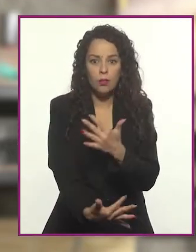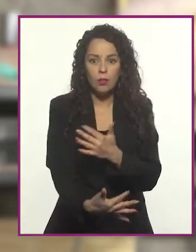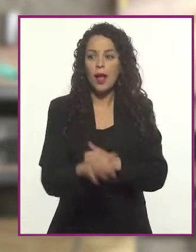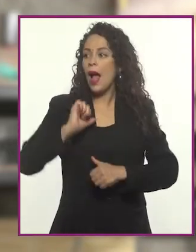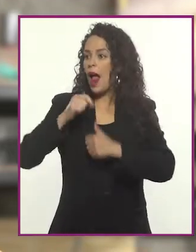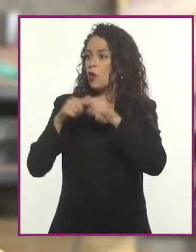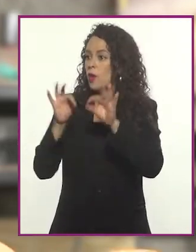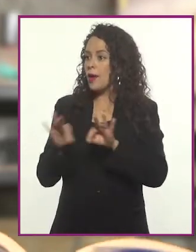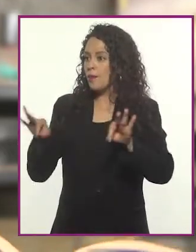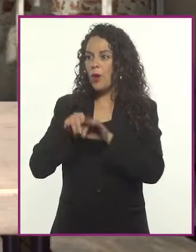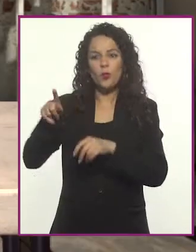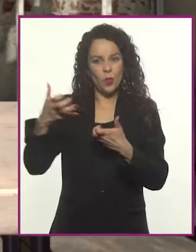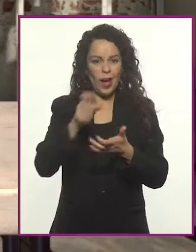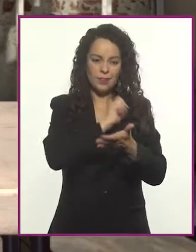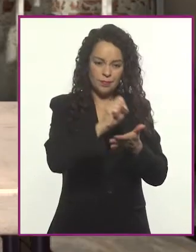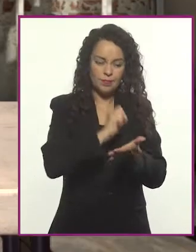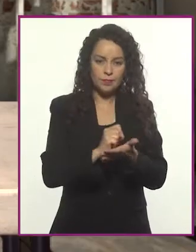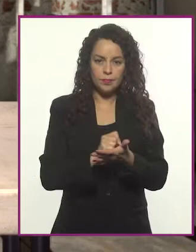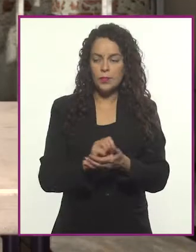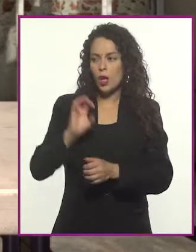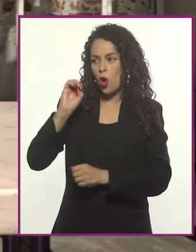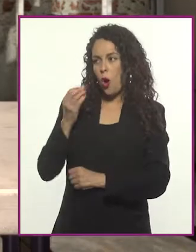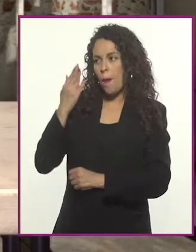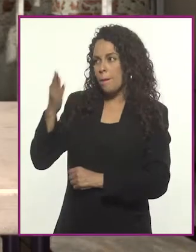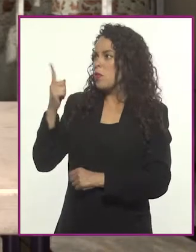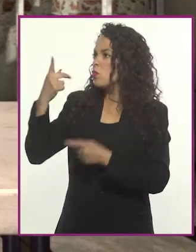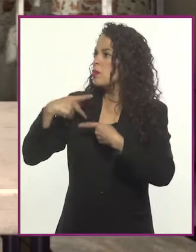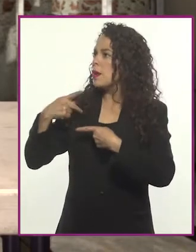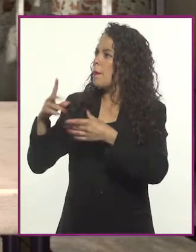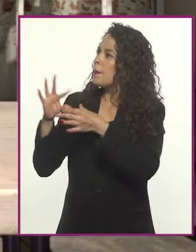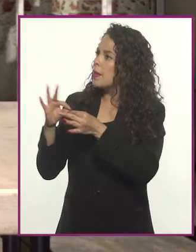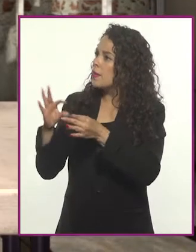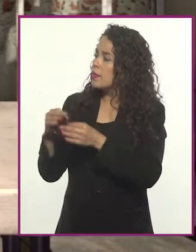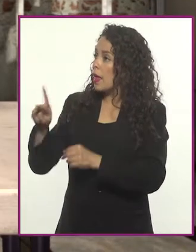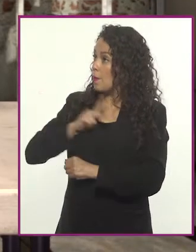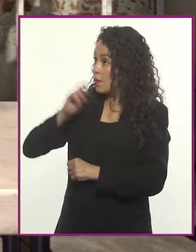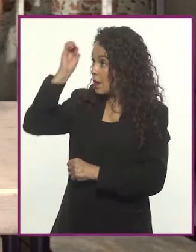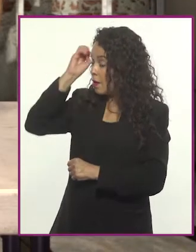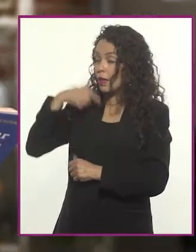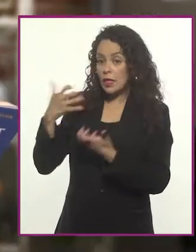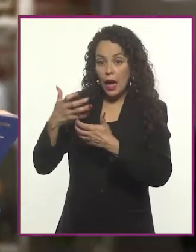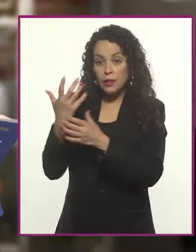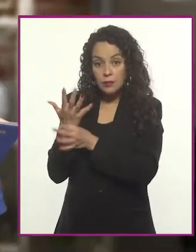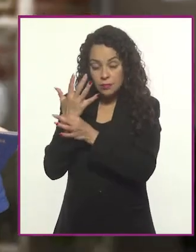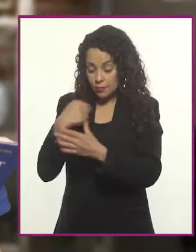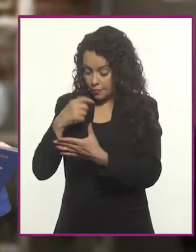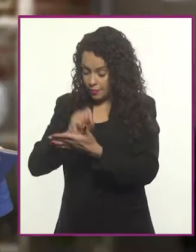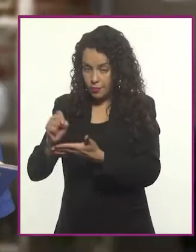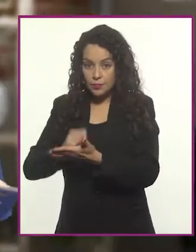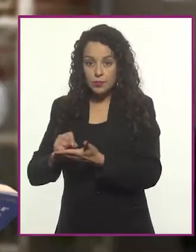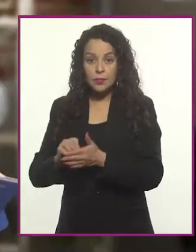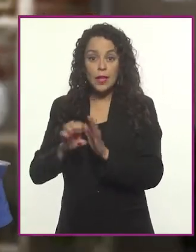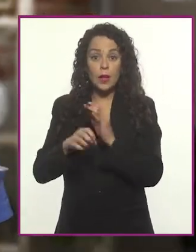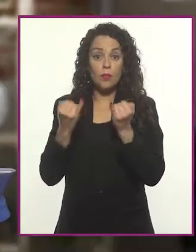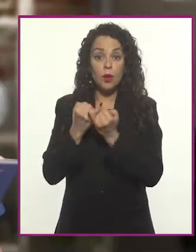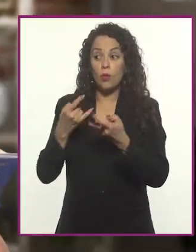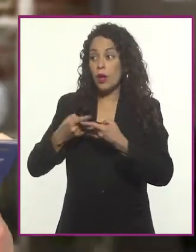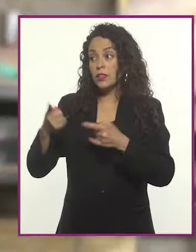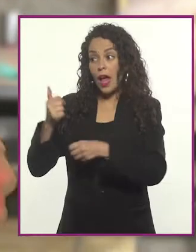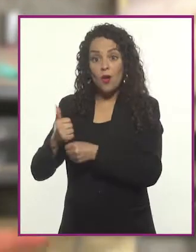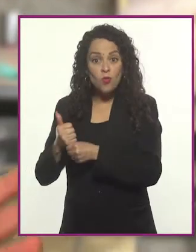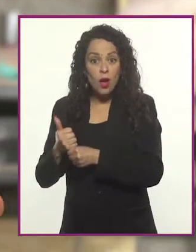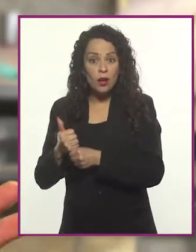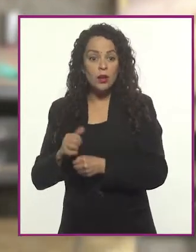escribirlo. O pedirle a alguien que nos cuente algo y transcribirlo con nuestras palabras. Más o menos lo que hice con la historia del abuelo.